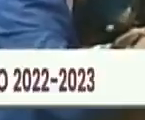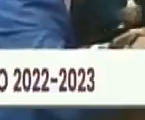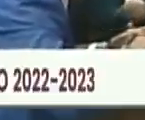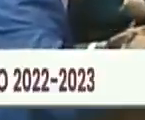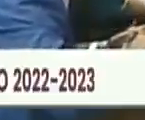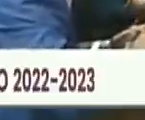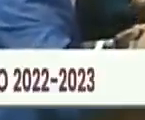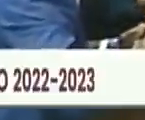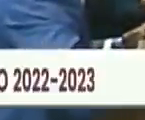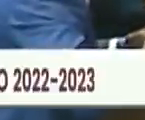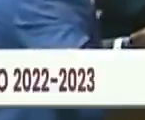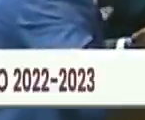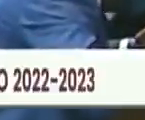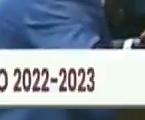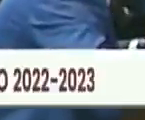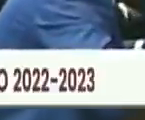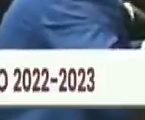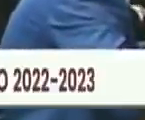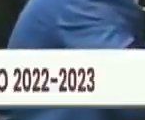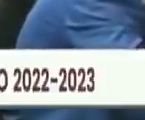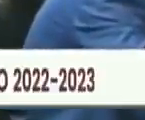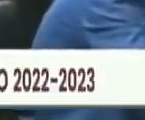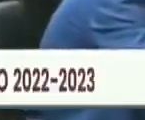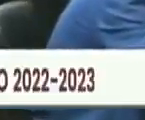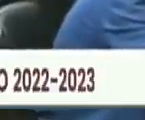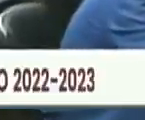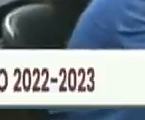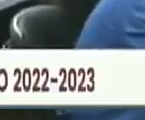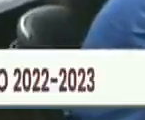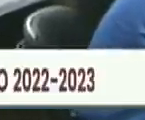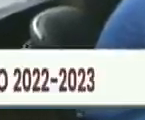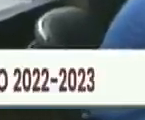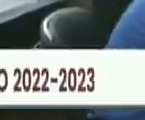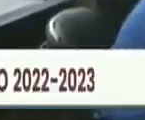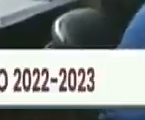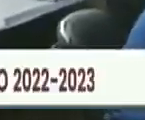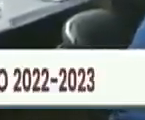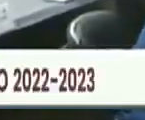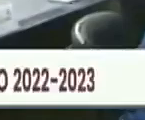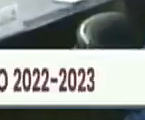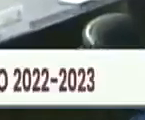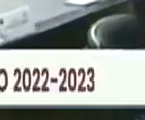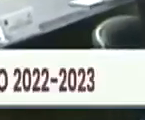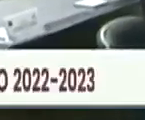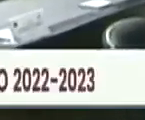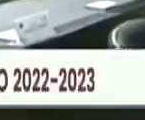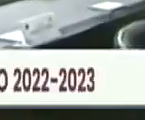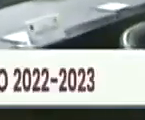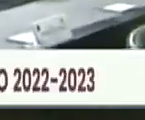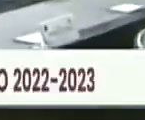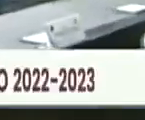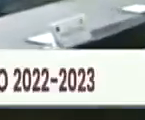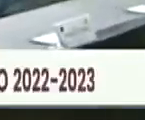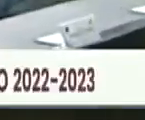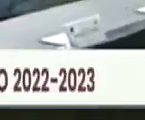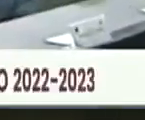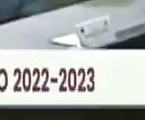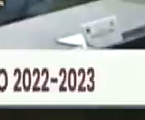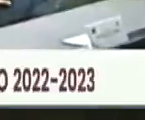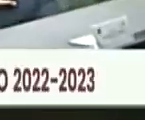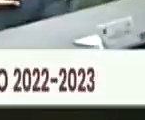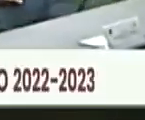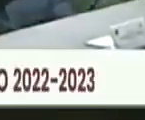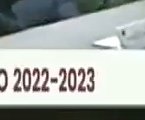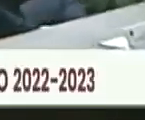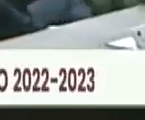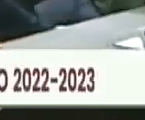para iniciar el trabajo parlamentario. Aquí ya están dentro del hemiciclo de sesiones de